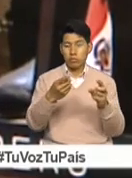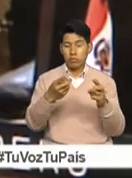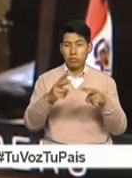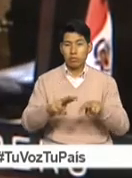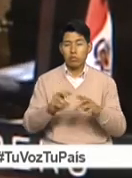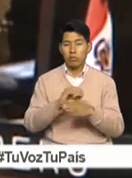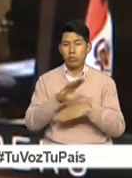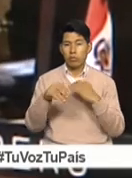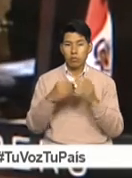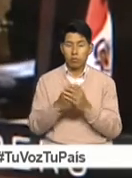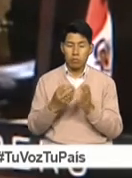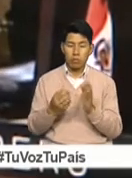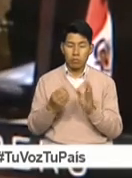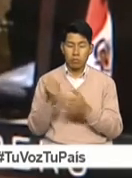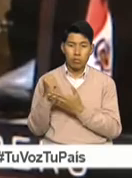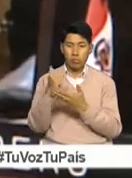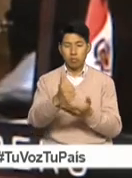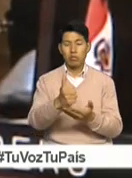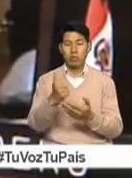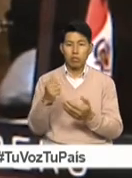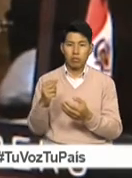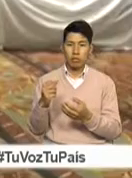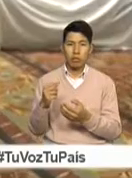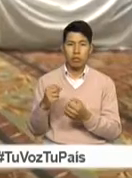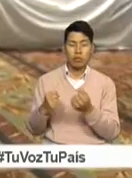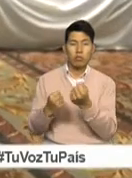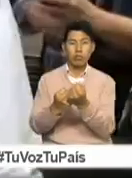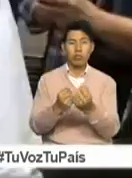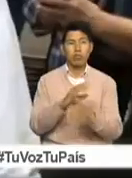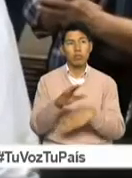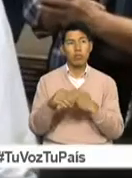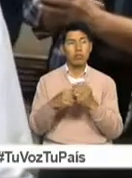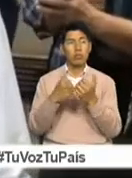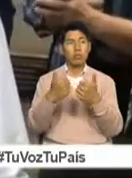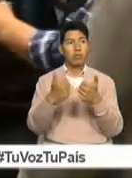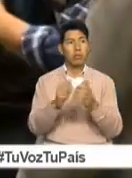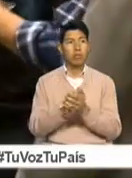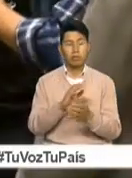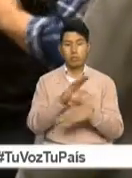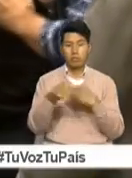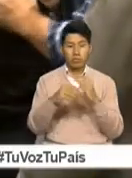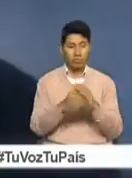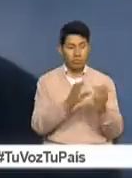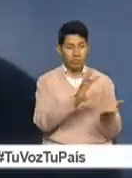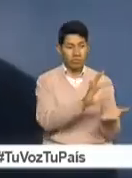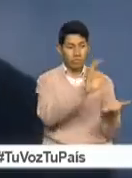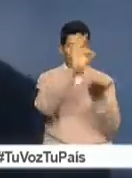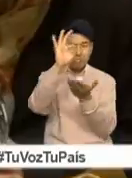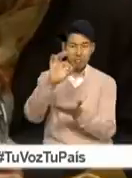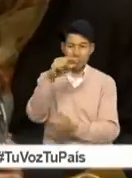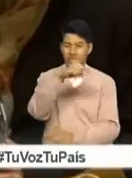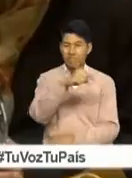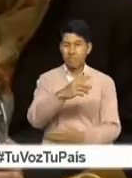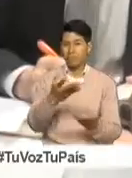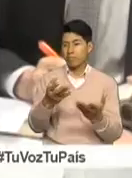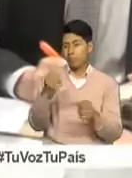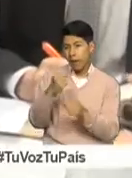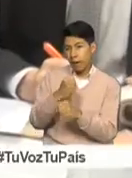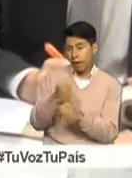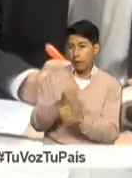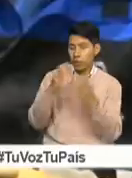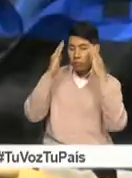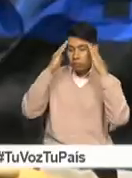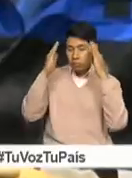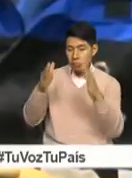y aplicables sino a todos a muchos de nuestros estados los delegados de la oea centraron su trabajo en un análisis del proceso como